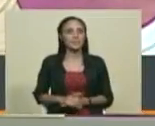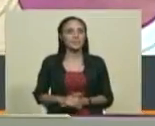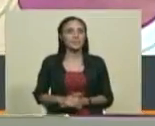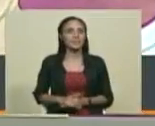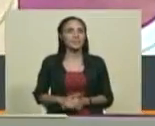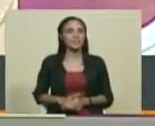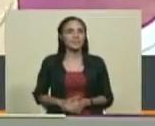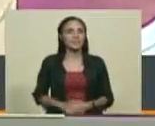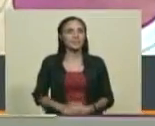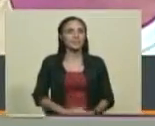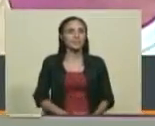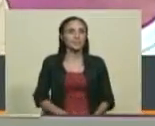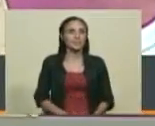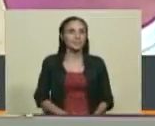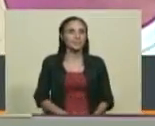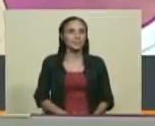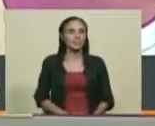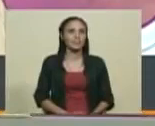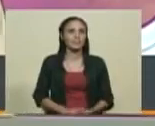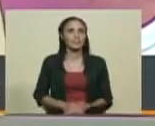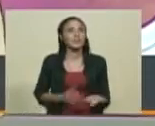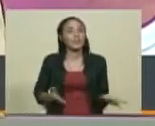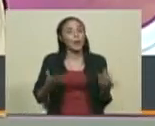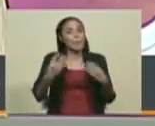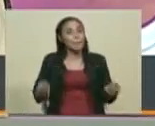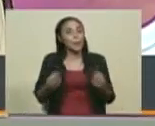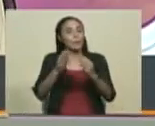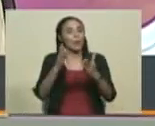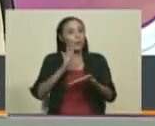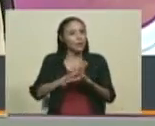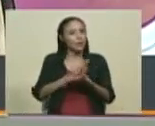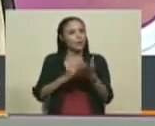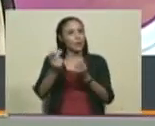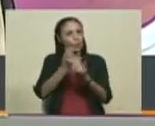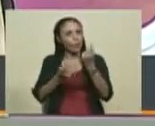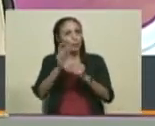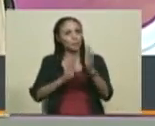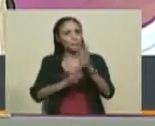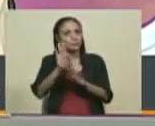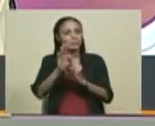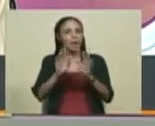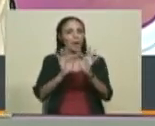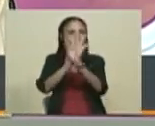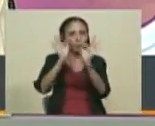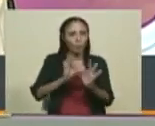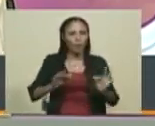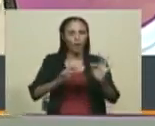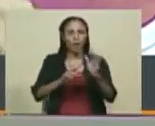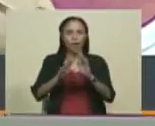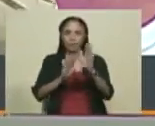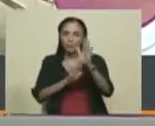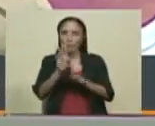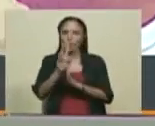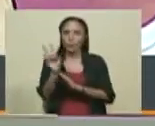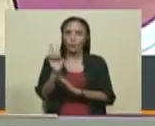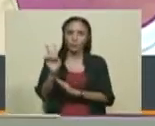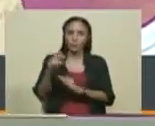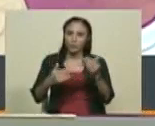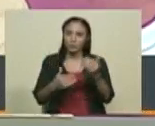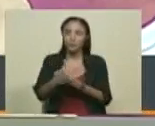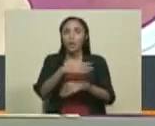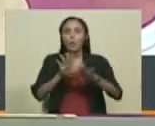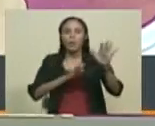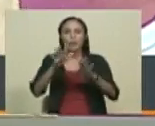a abrirles caminos a una etapa de prosperidad económica nueva de Venezuela, con 15